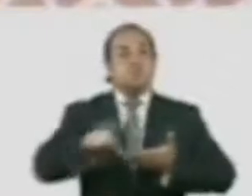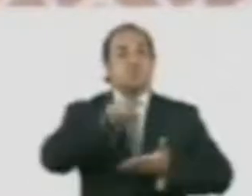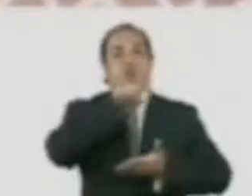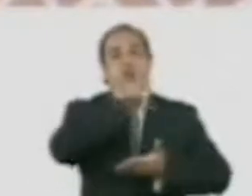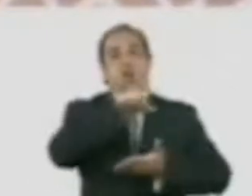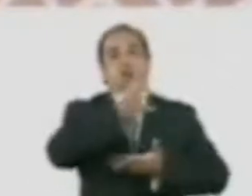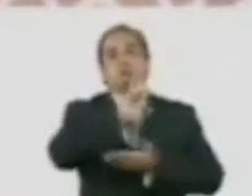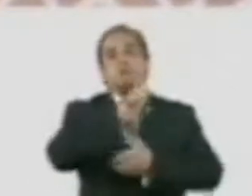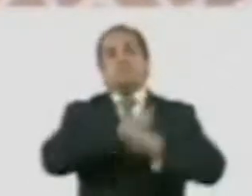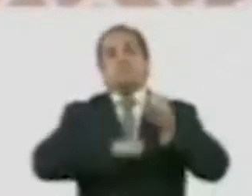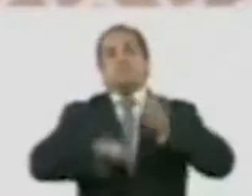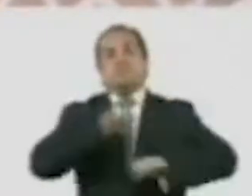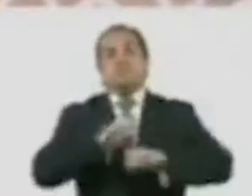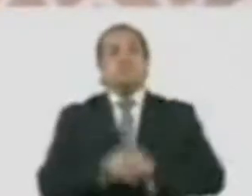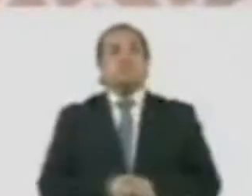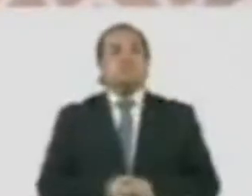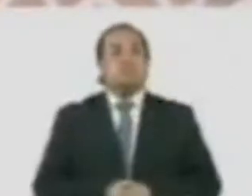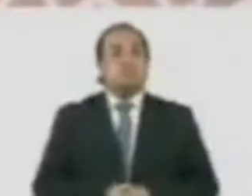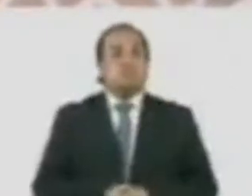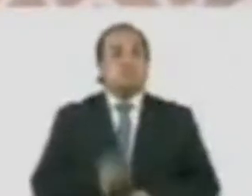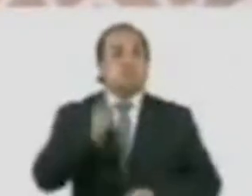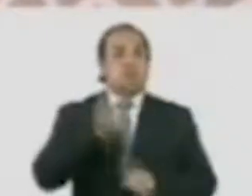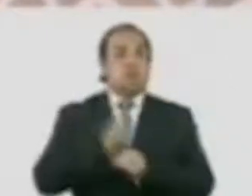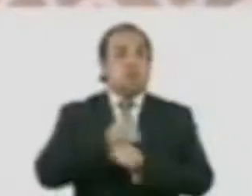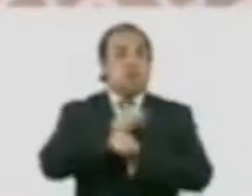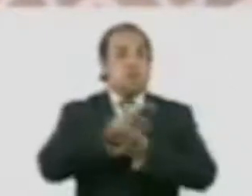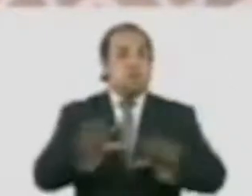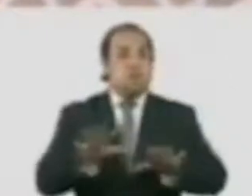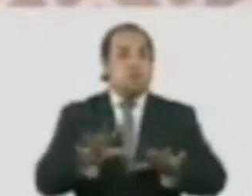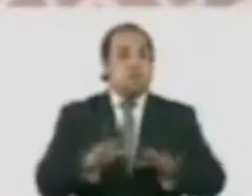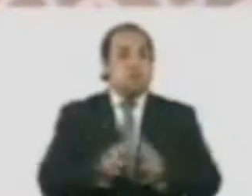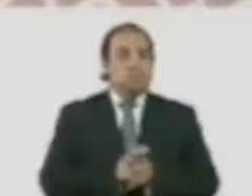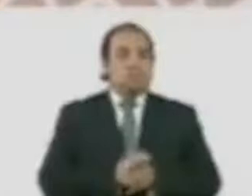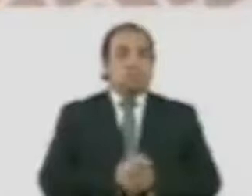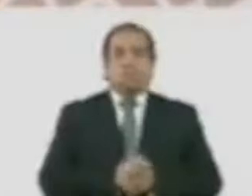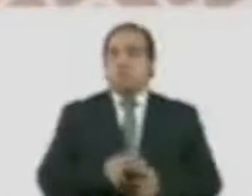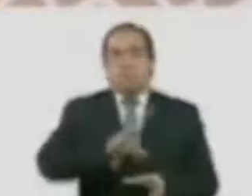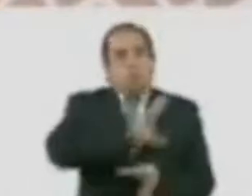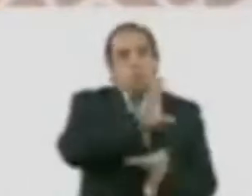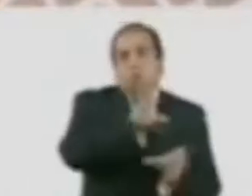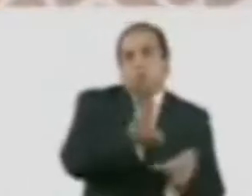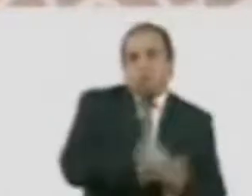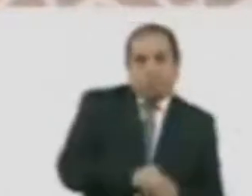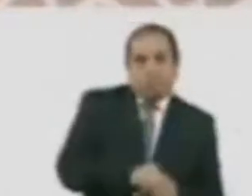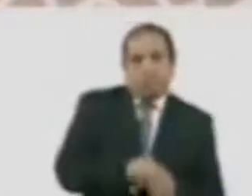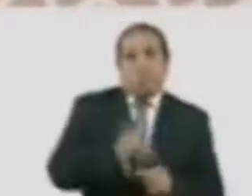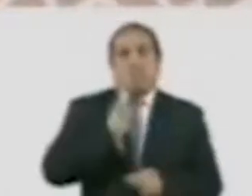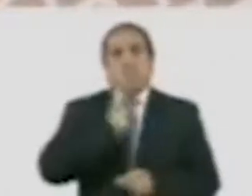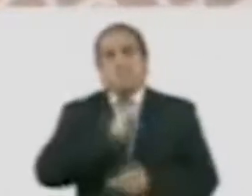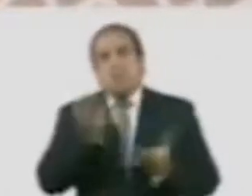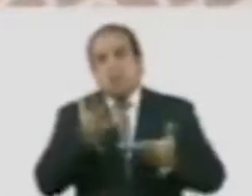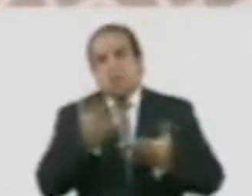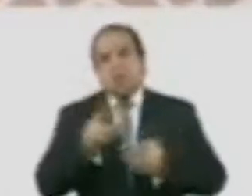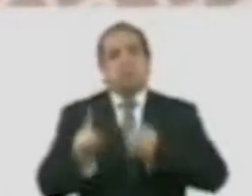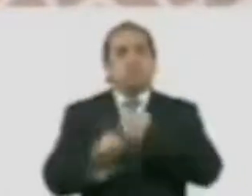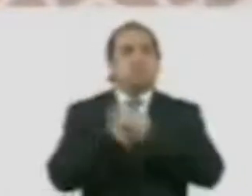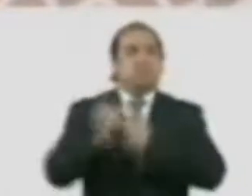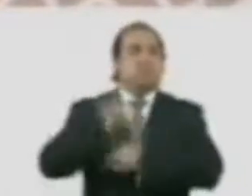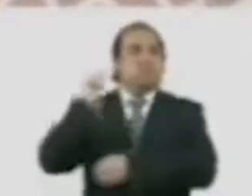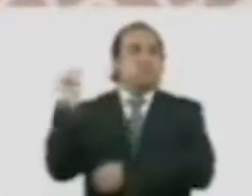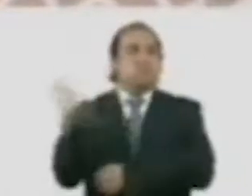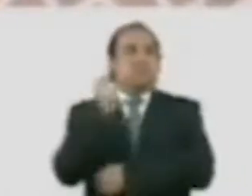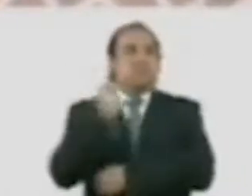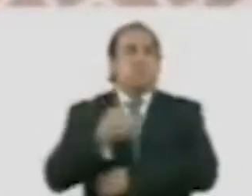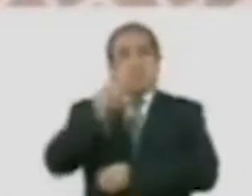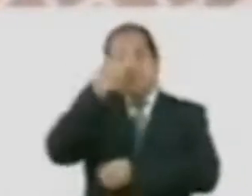empresa. Es un informe, este tercer informe, deficiente, mal ejecutado, con problemas técnicos, tendencioso